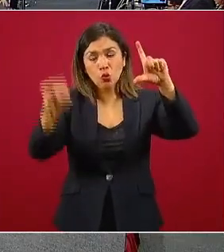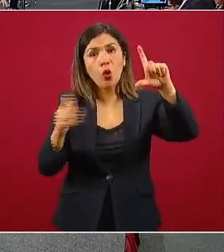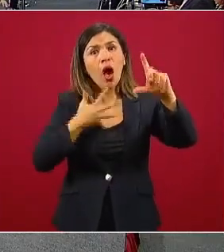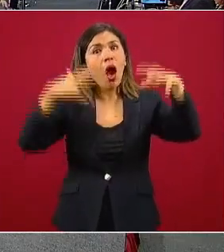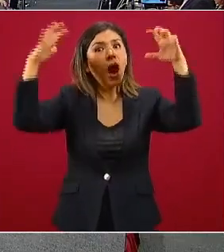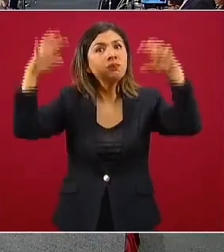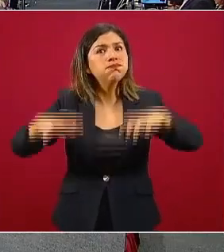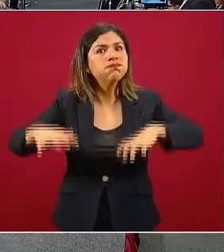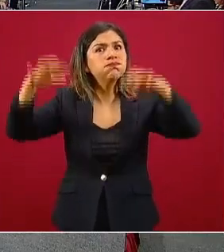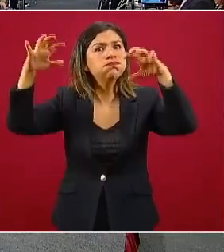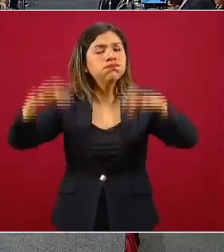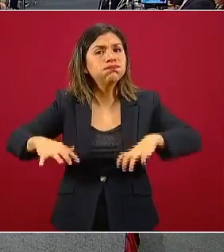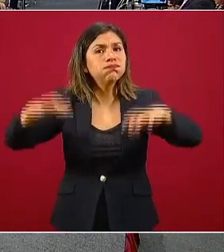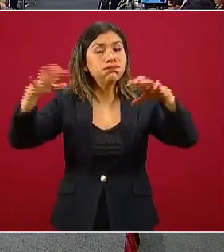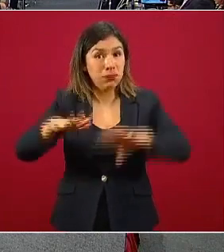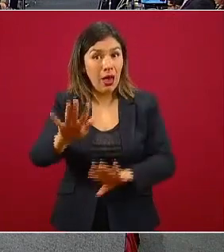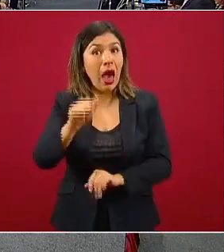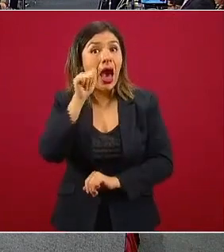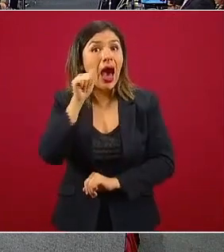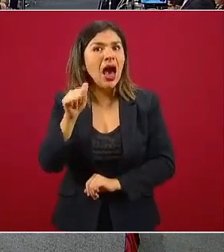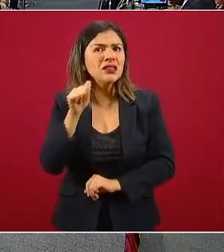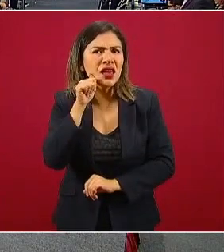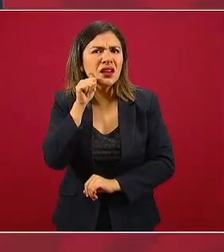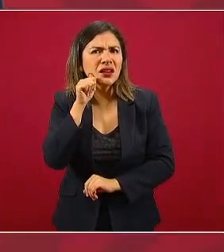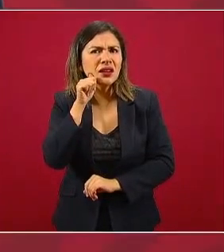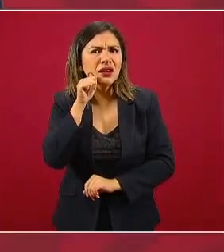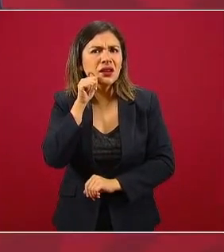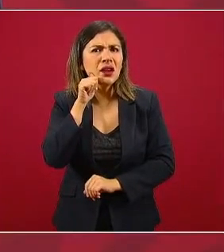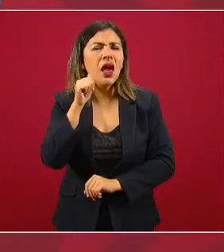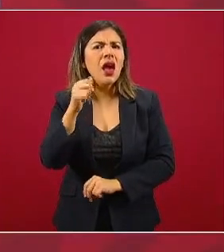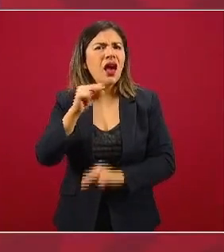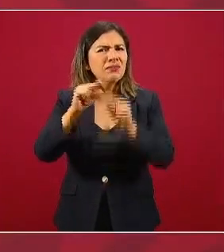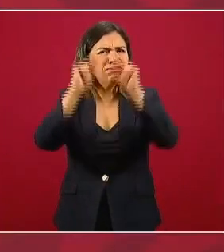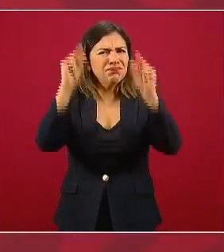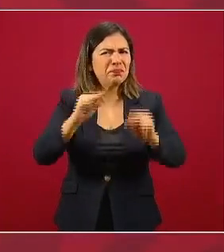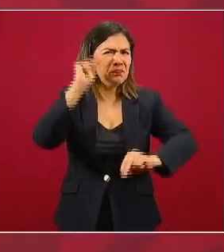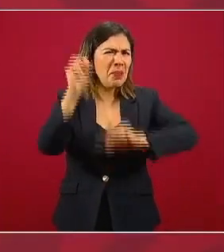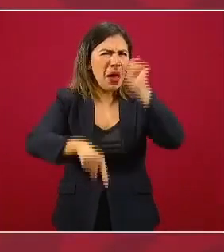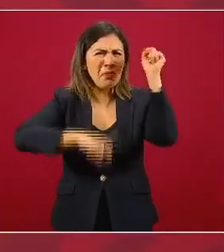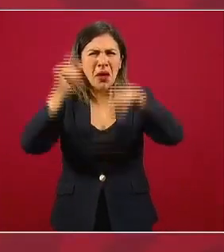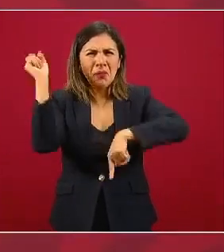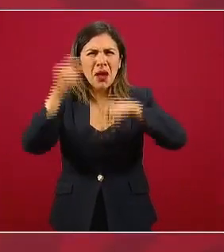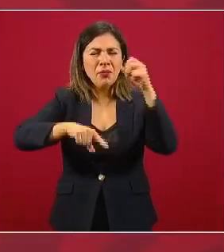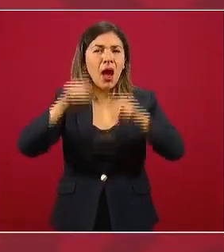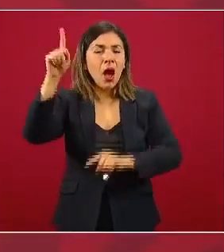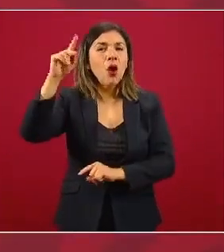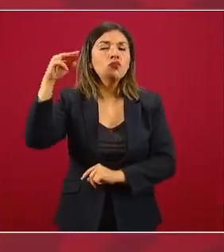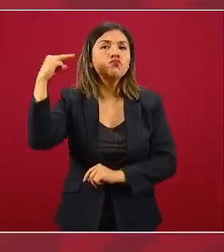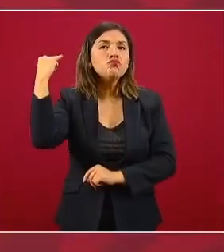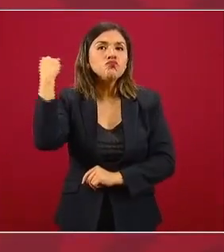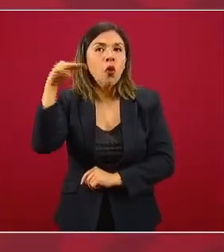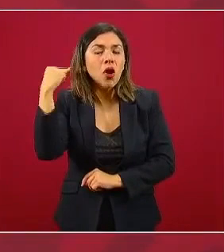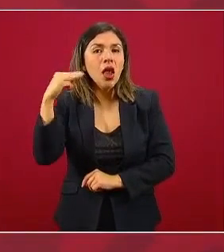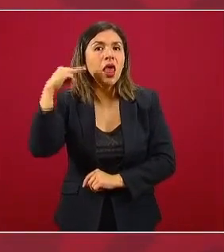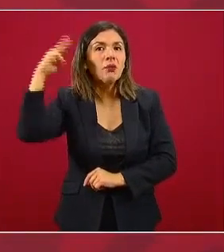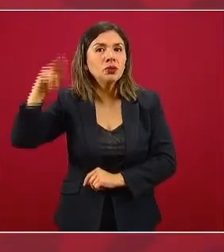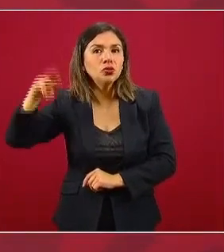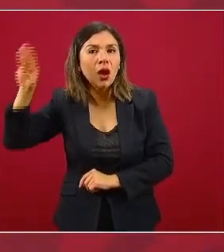en todo el país. Ayer granizadas en Morelia, en